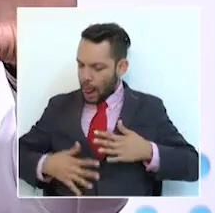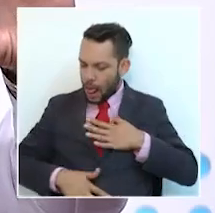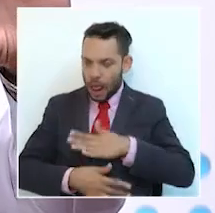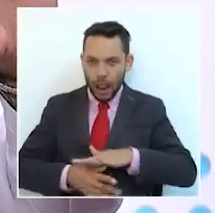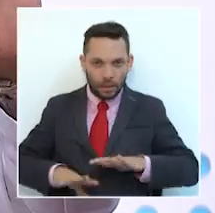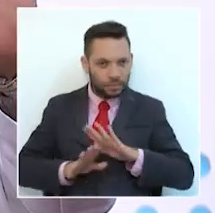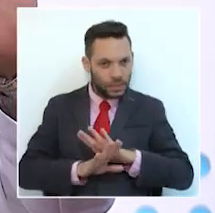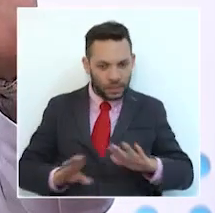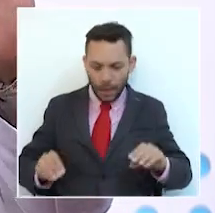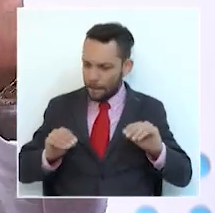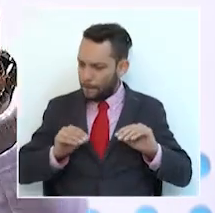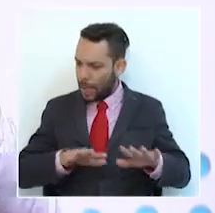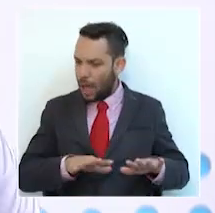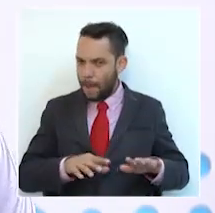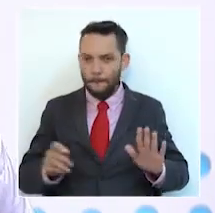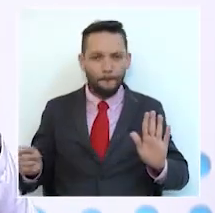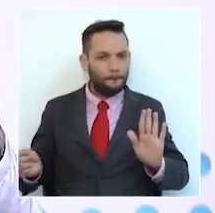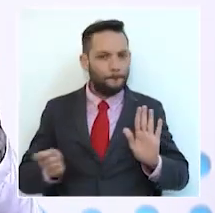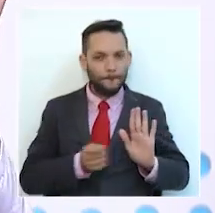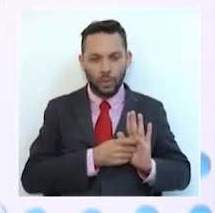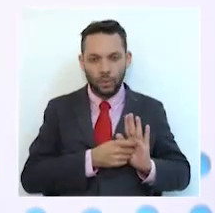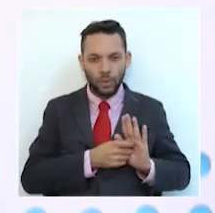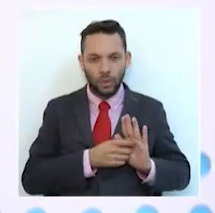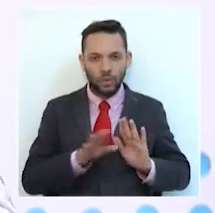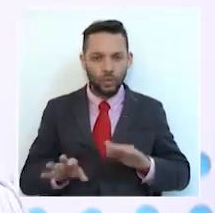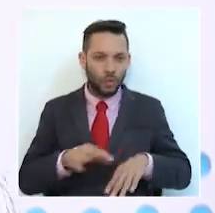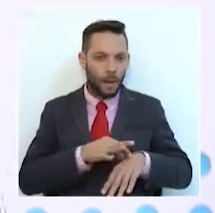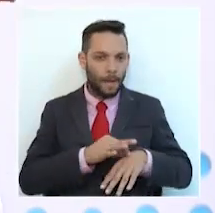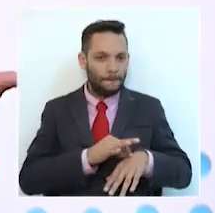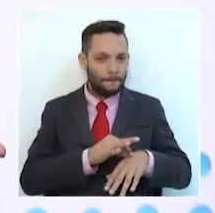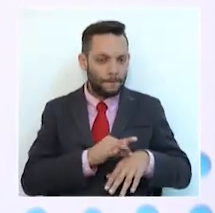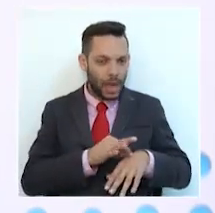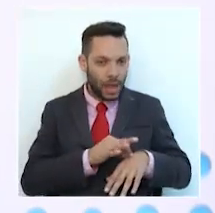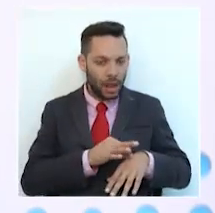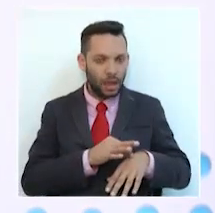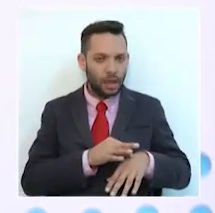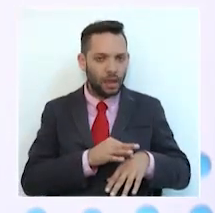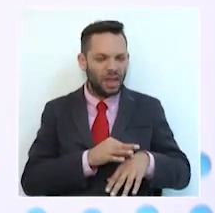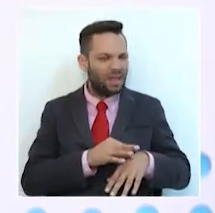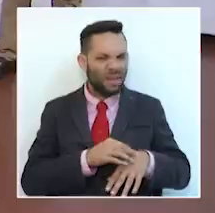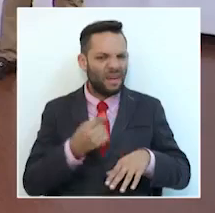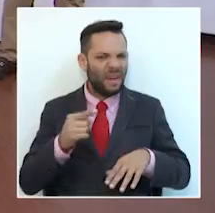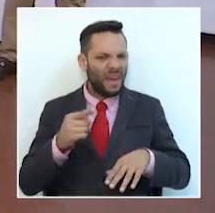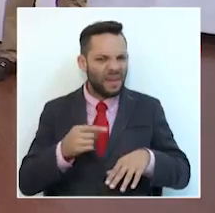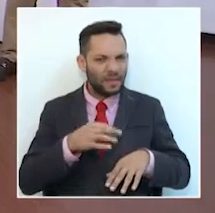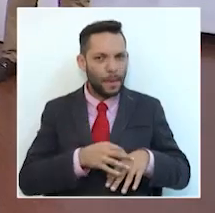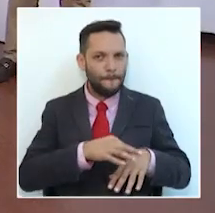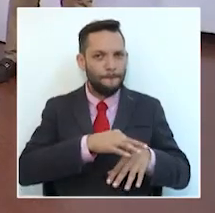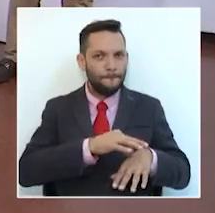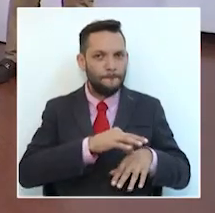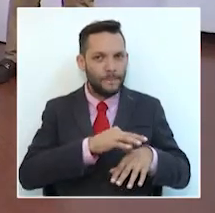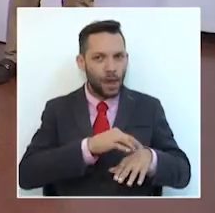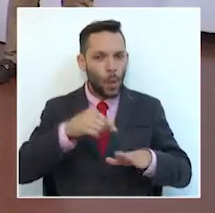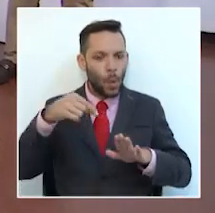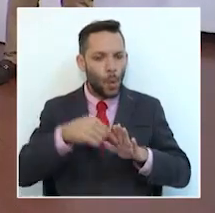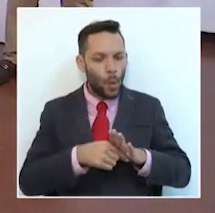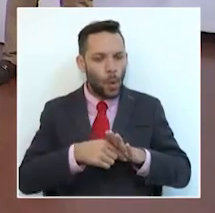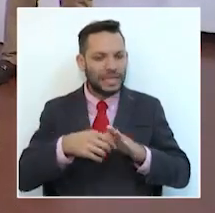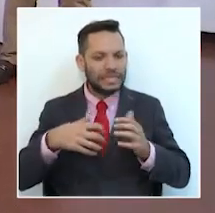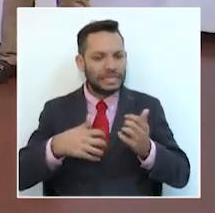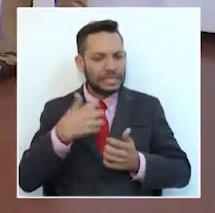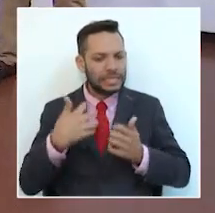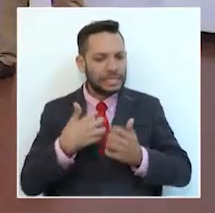elementos pero es la piel cómo llega al sistema como tal al cuerpo internamente bueno